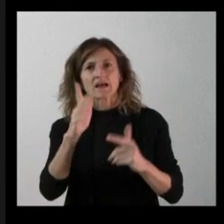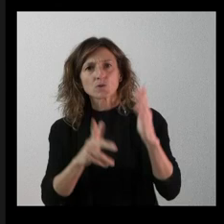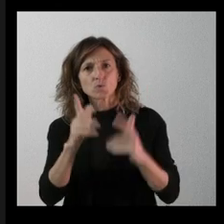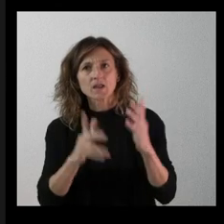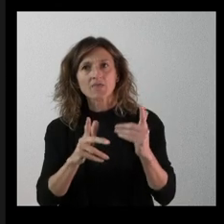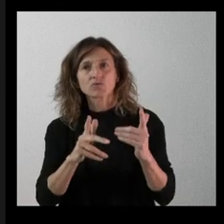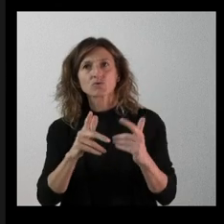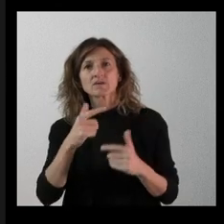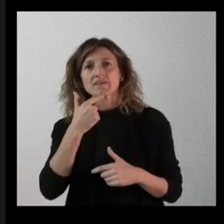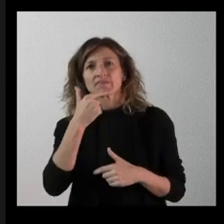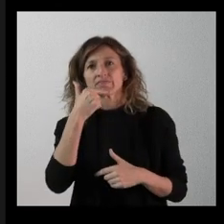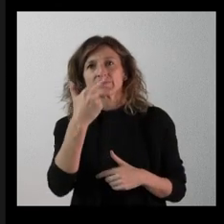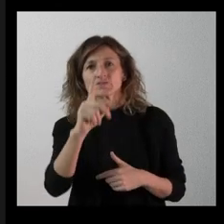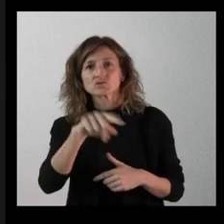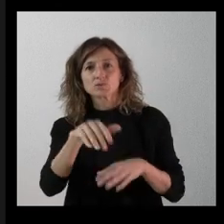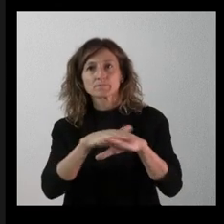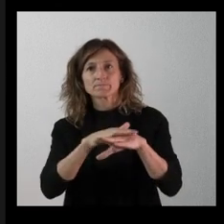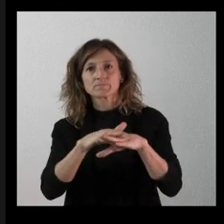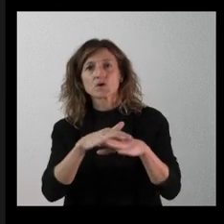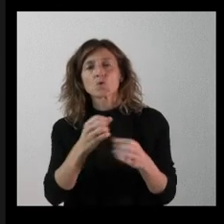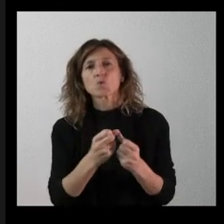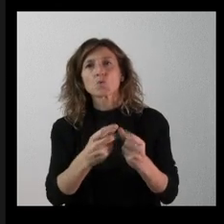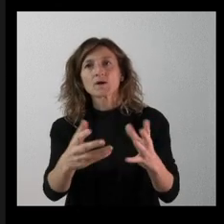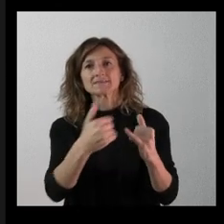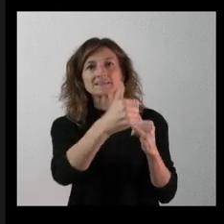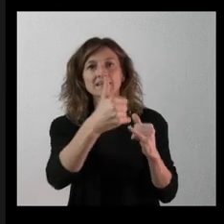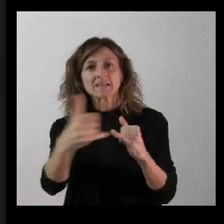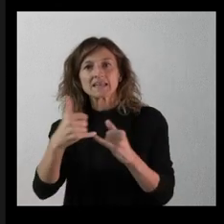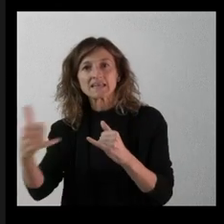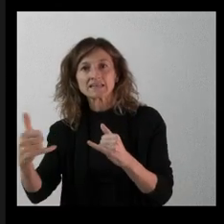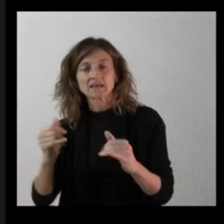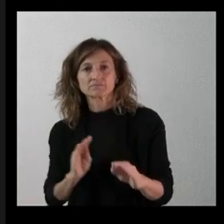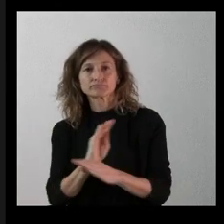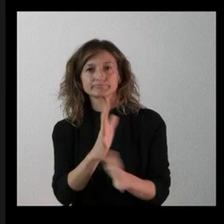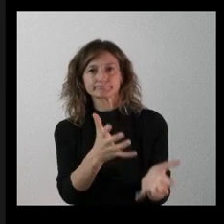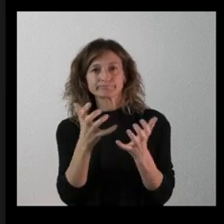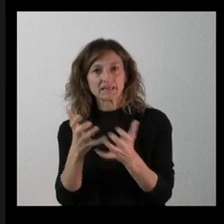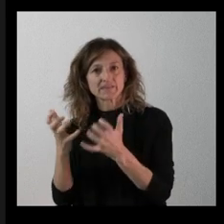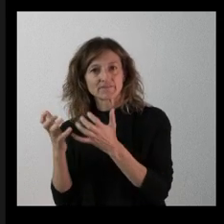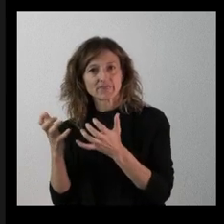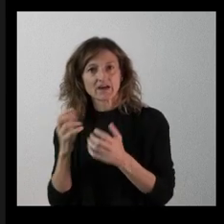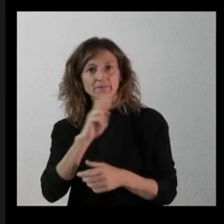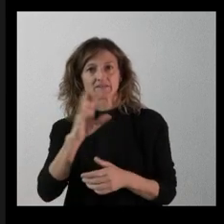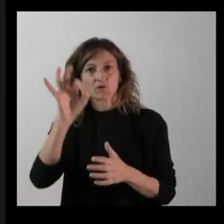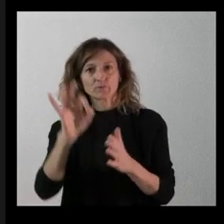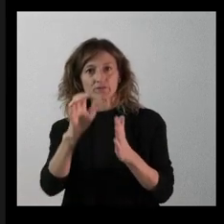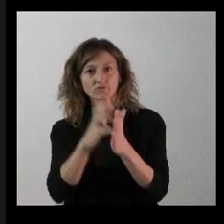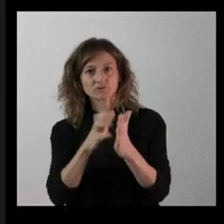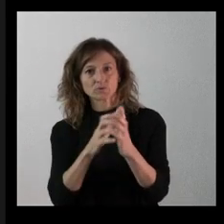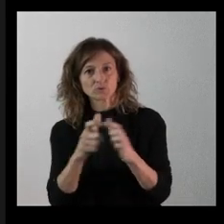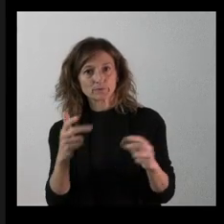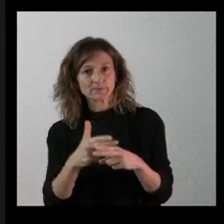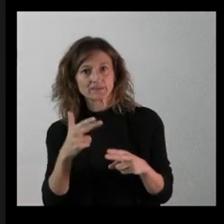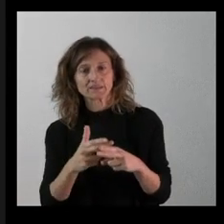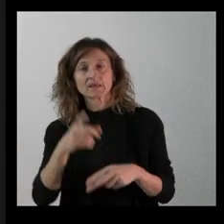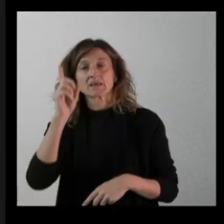si lo ha dicho Perdón normalmente Cuántas líneas hay actualmente que se vayan a beneficiar de este 25% de descuento y